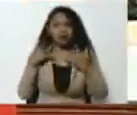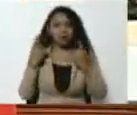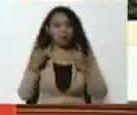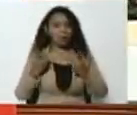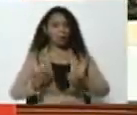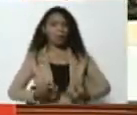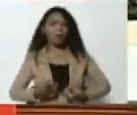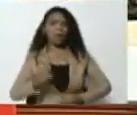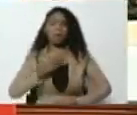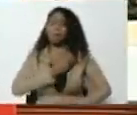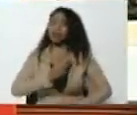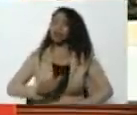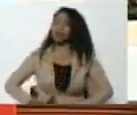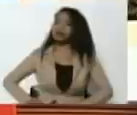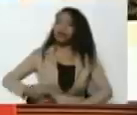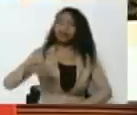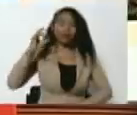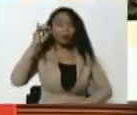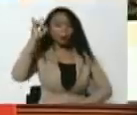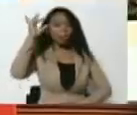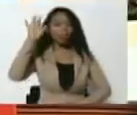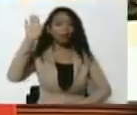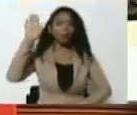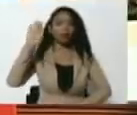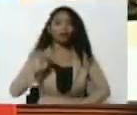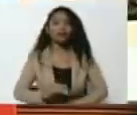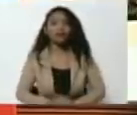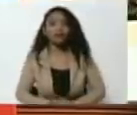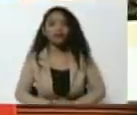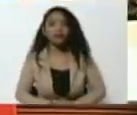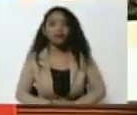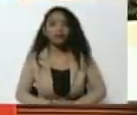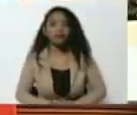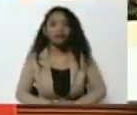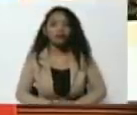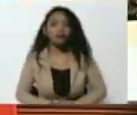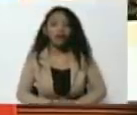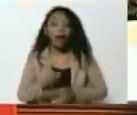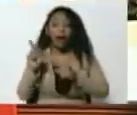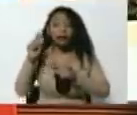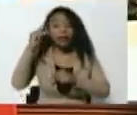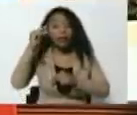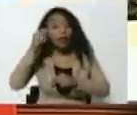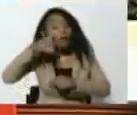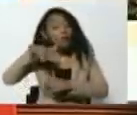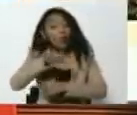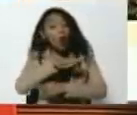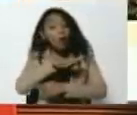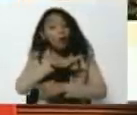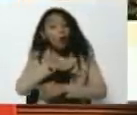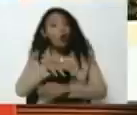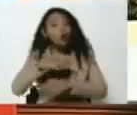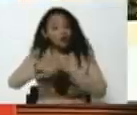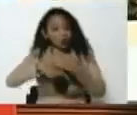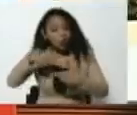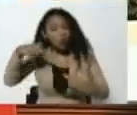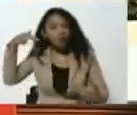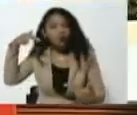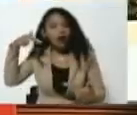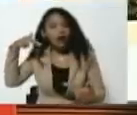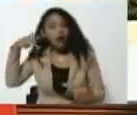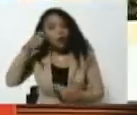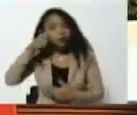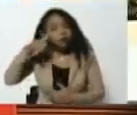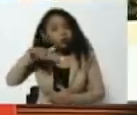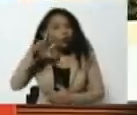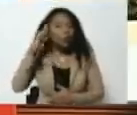autoproclamaba presidente interino. Ese día el pueblo bolivariano, mayoritario, revolucionario,